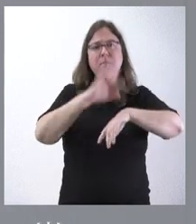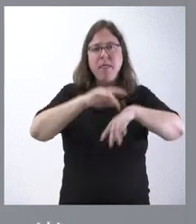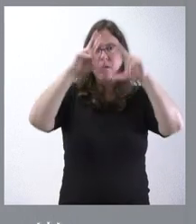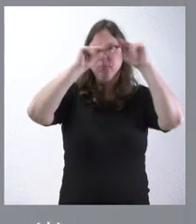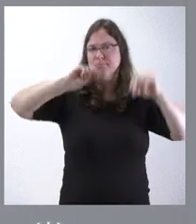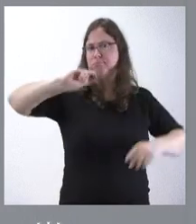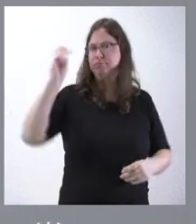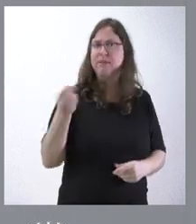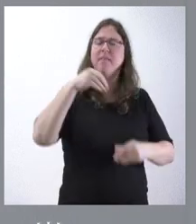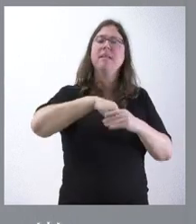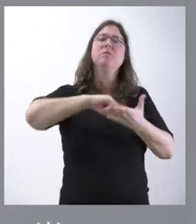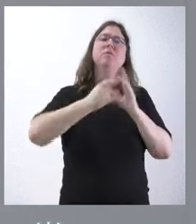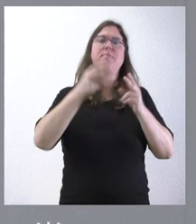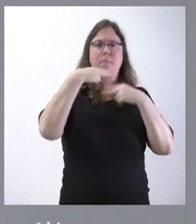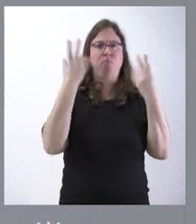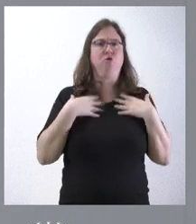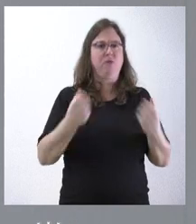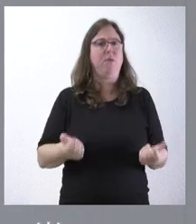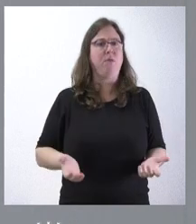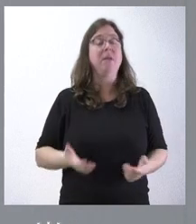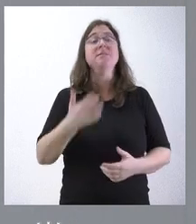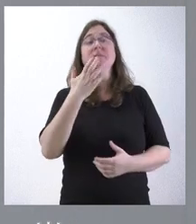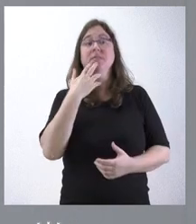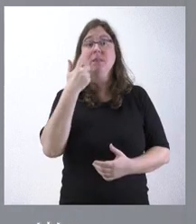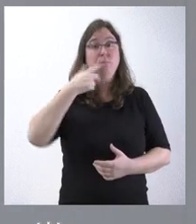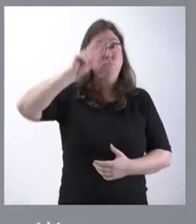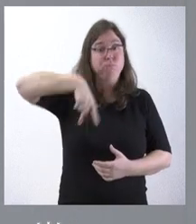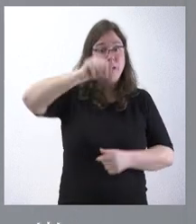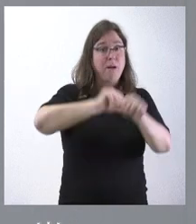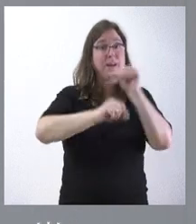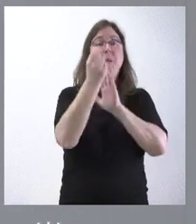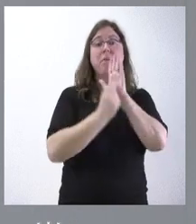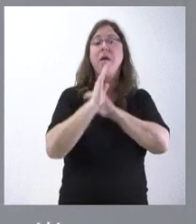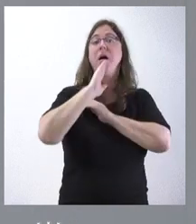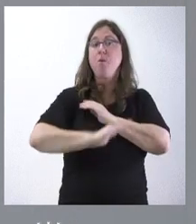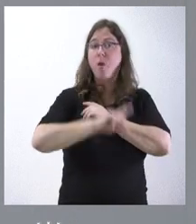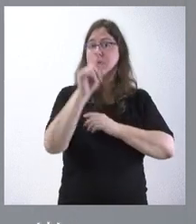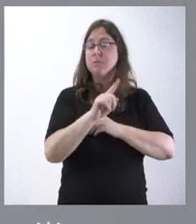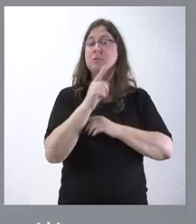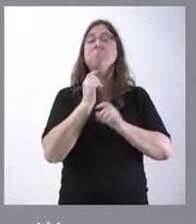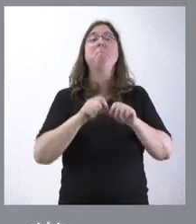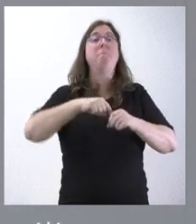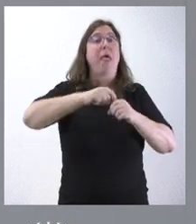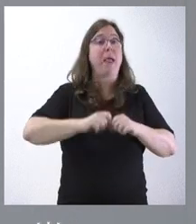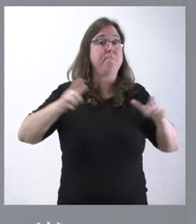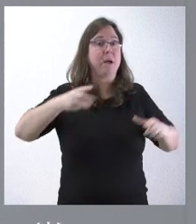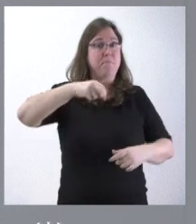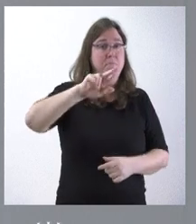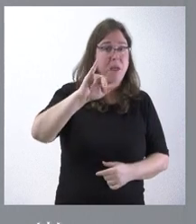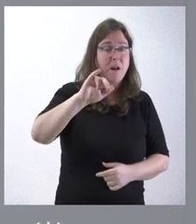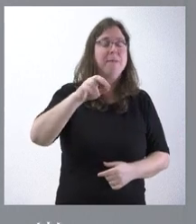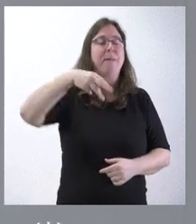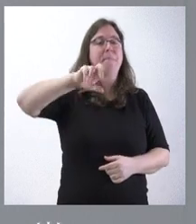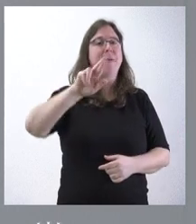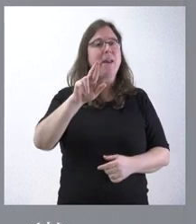sistema Público de salud de España si a partir de ese reconocimiento las medidas que se toman son las adecuadas salen más plazas mir se reconocen más